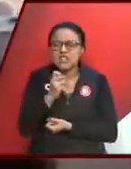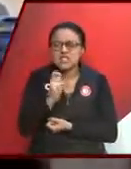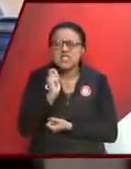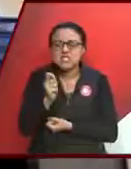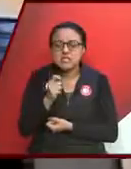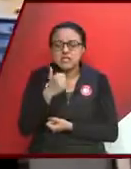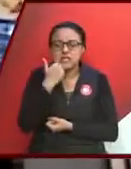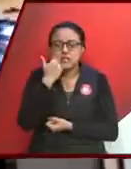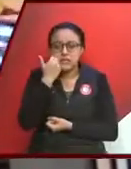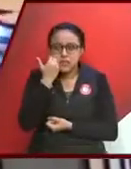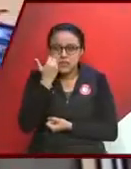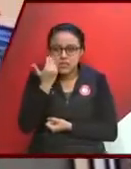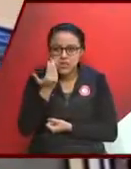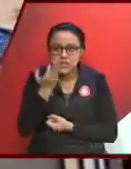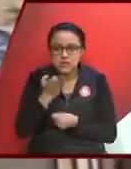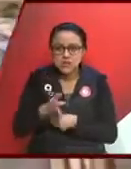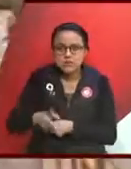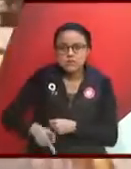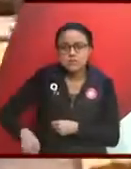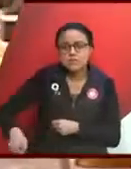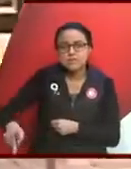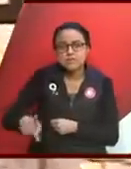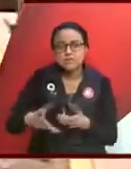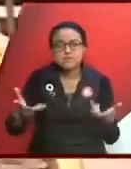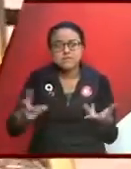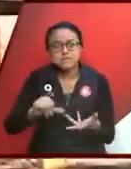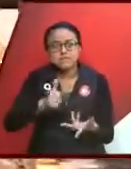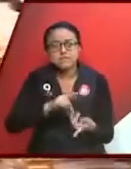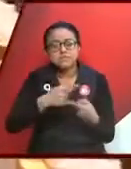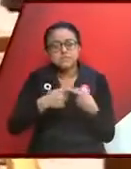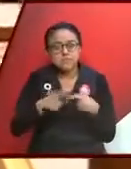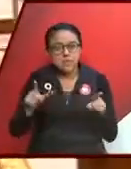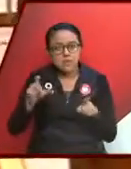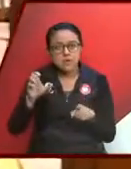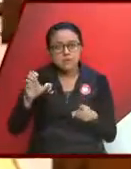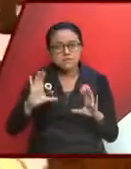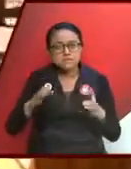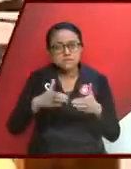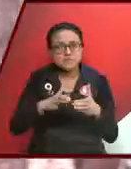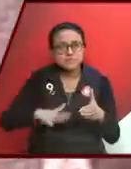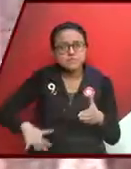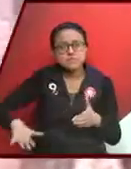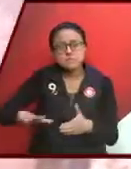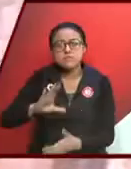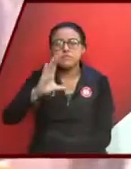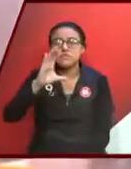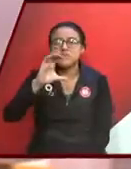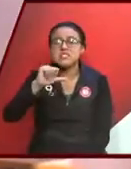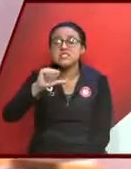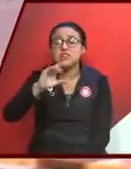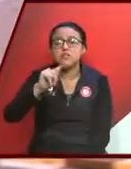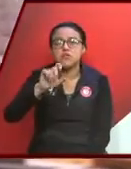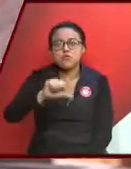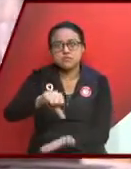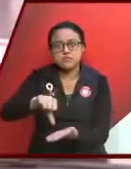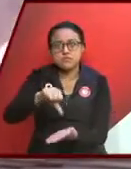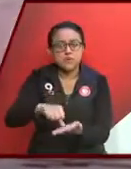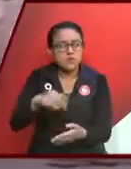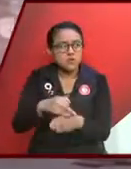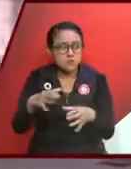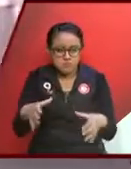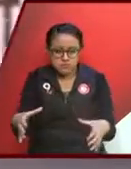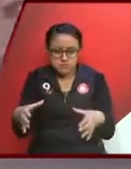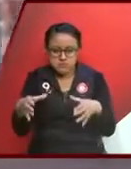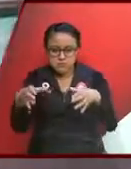se quería quedar en este pueblo. Otro atractivo de esta comunidad es el centro. Actualmente tiene un kiosco donde se